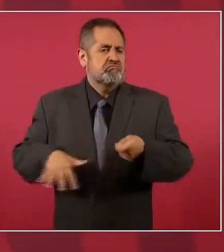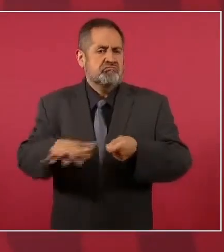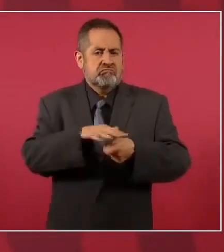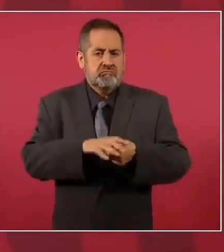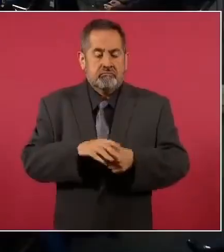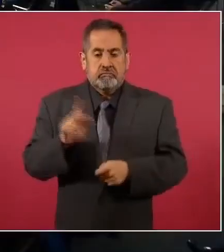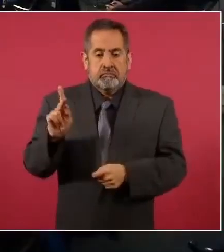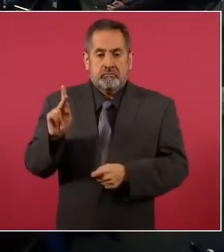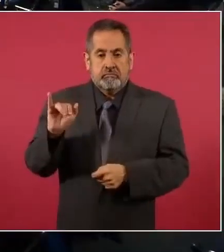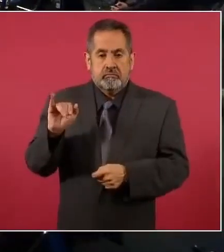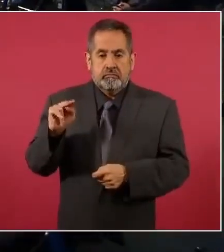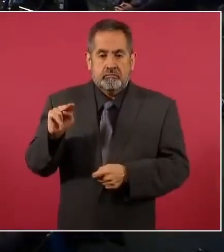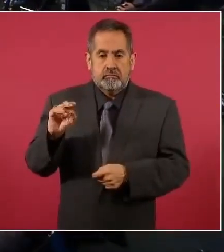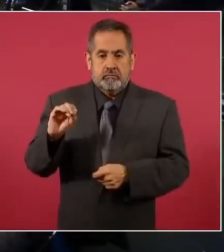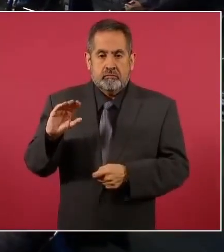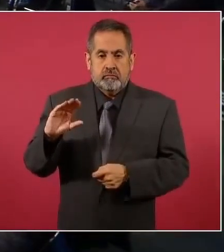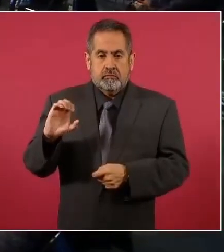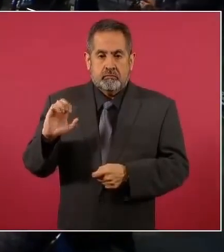de Pinochet,